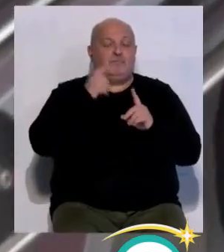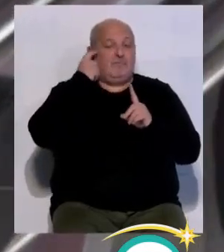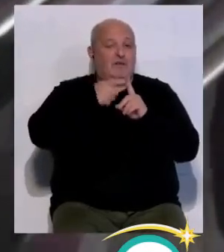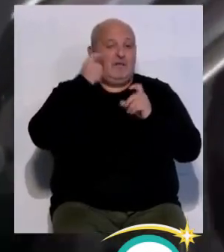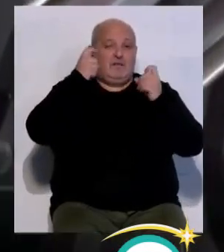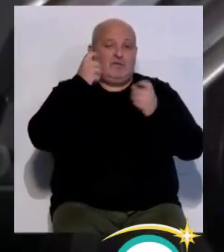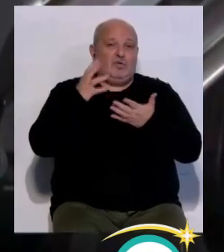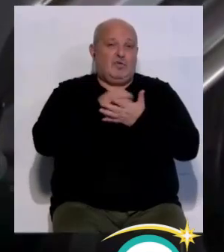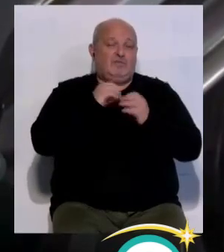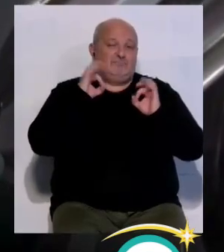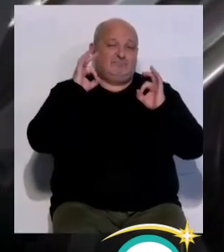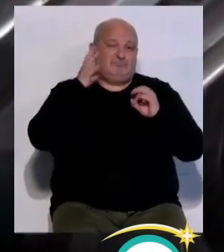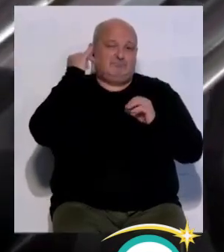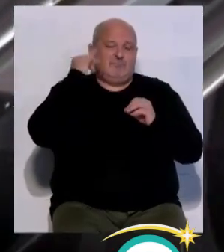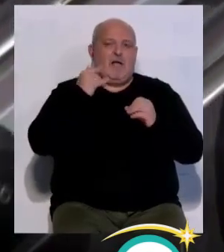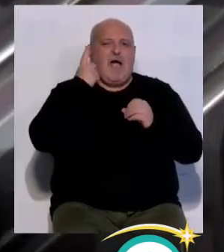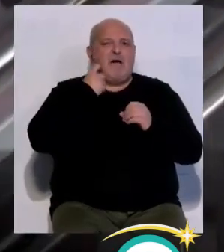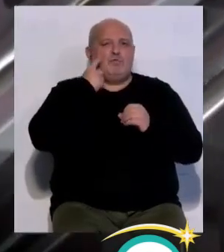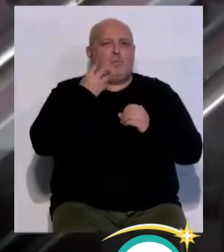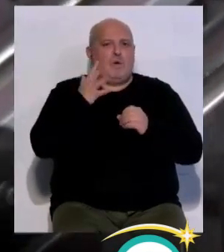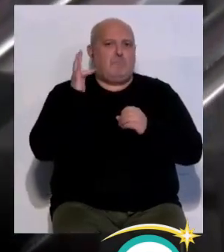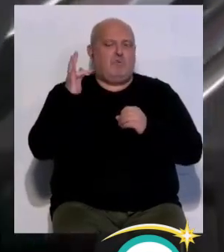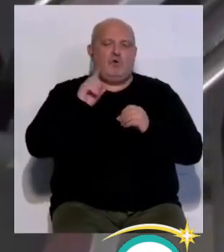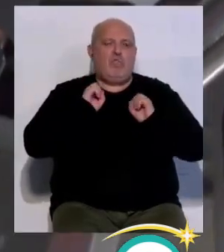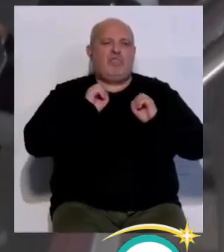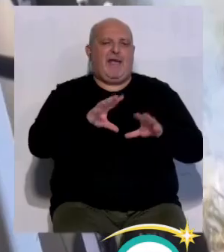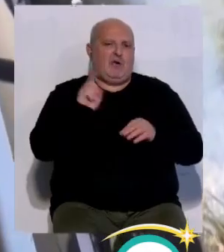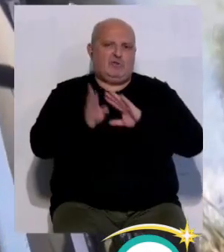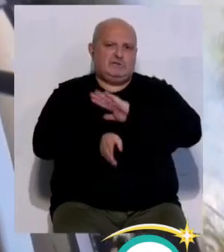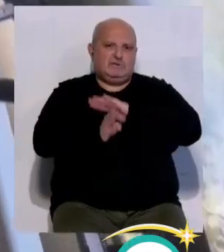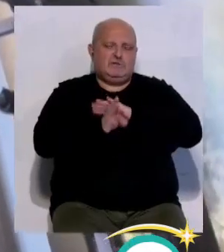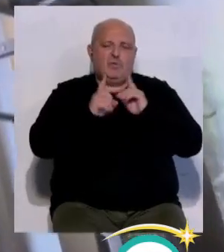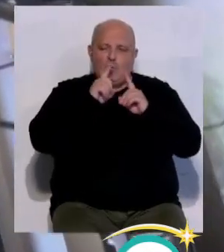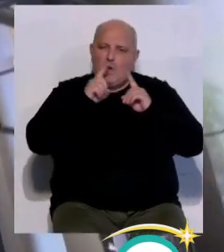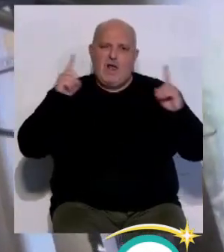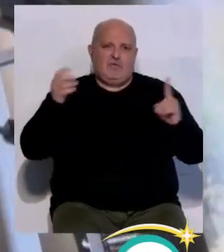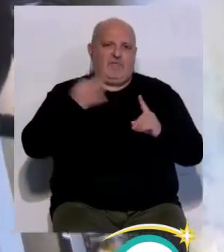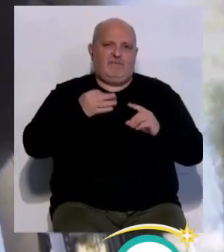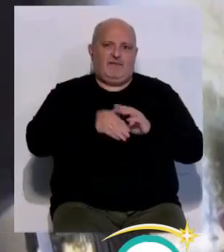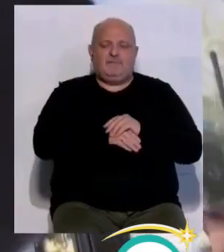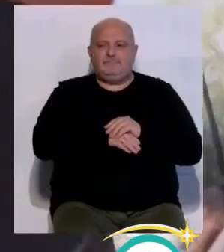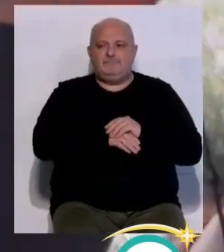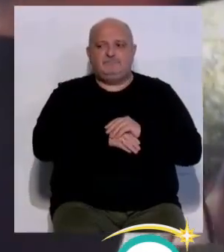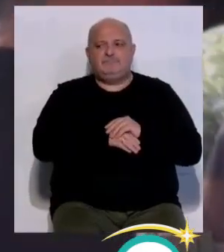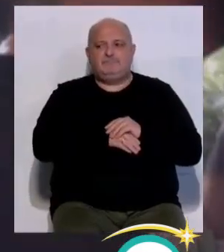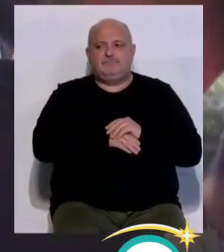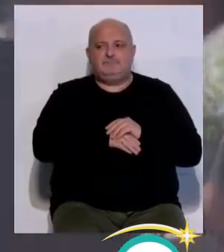todos los profesionales es conseguir buenos hábitos, no desistir y mantenerlos durante todo el año.